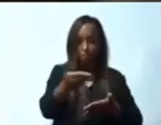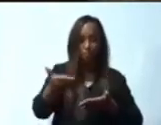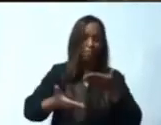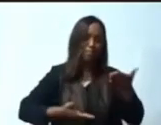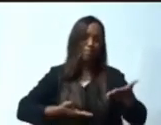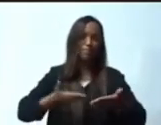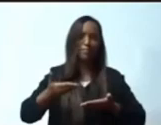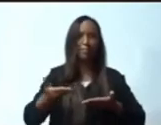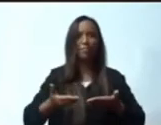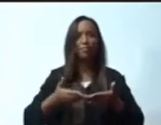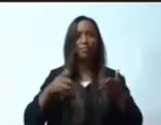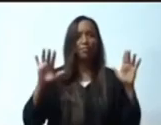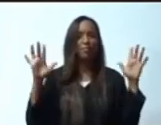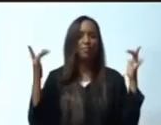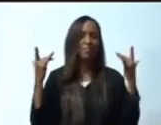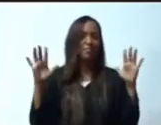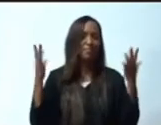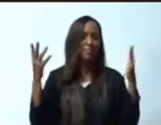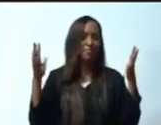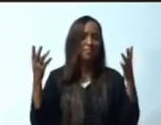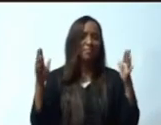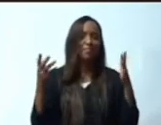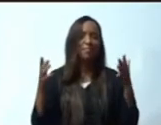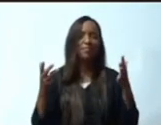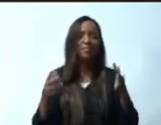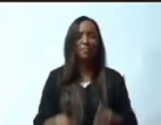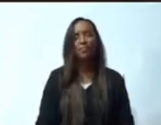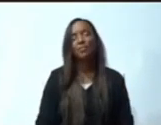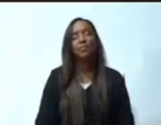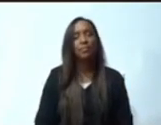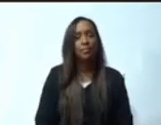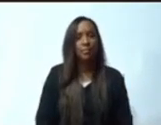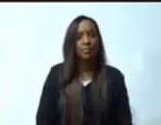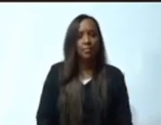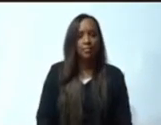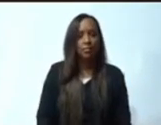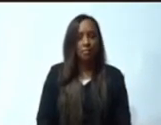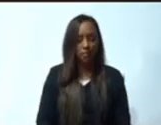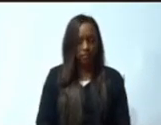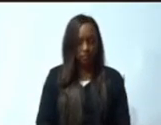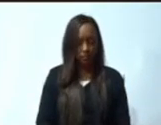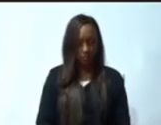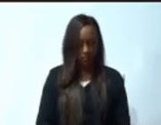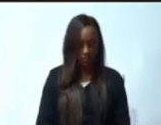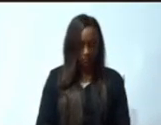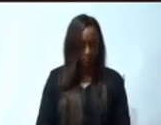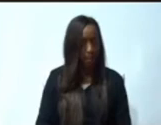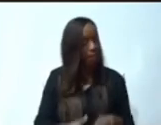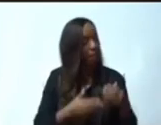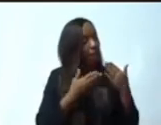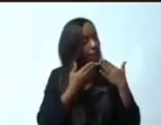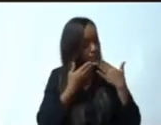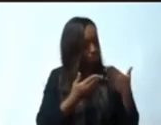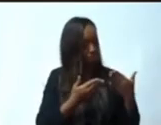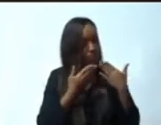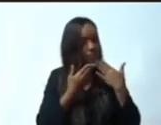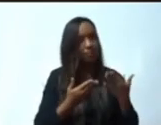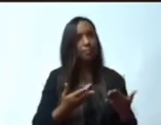Otorgamos ahora Luis Gómez Benzo una información. San Pedro de Macorís.